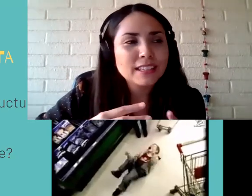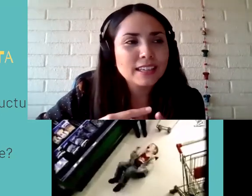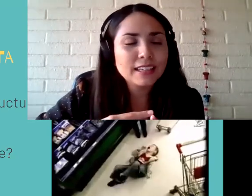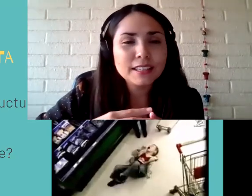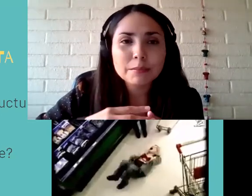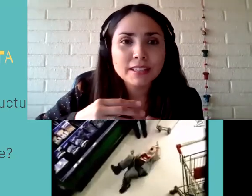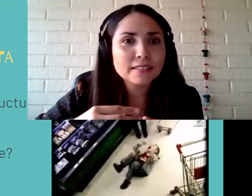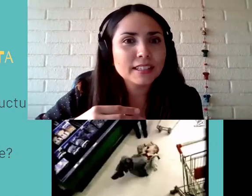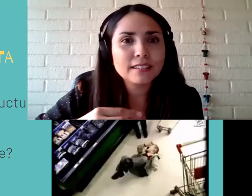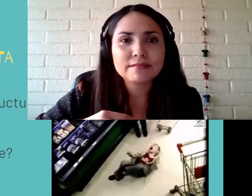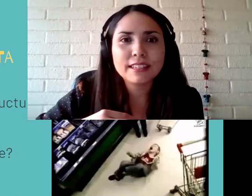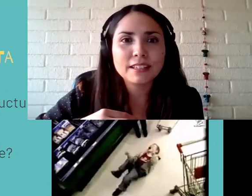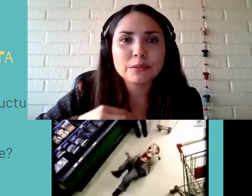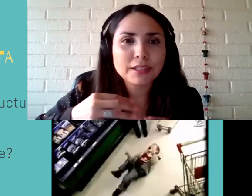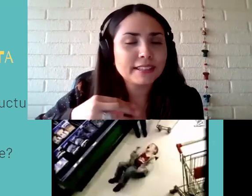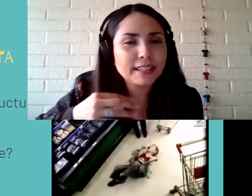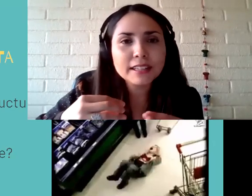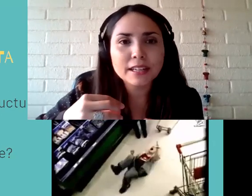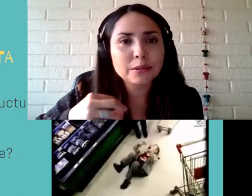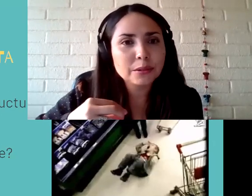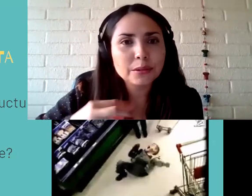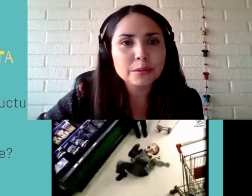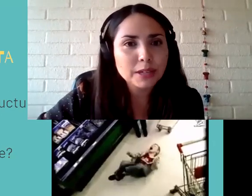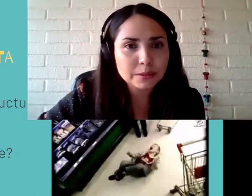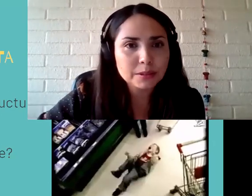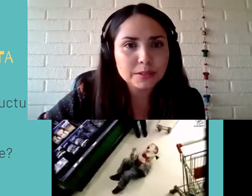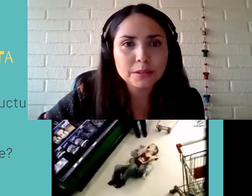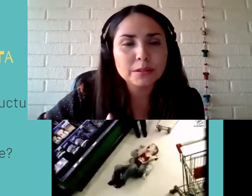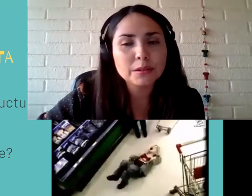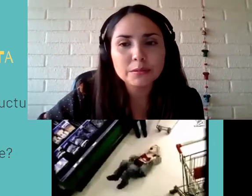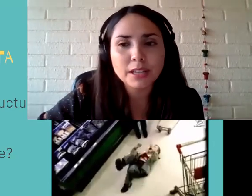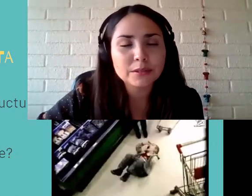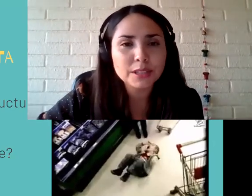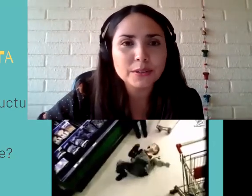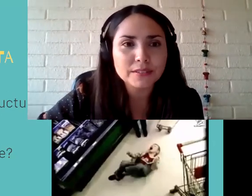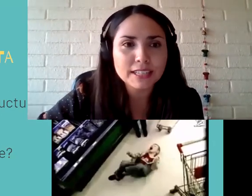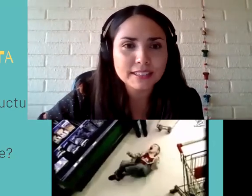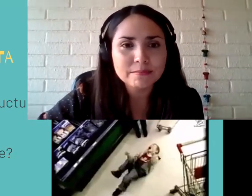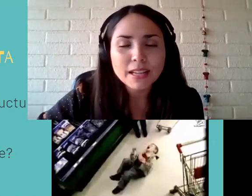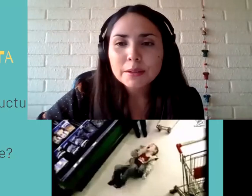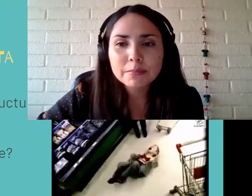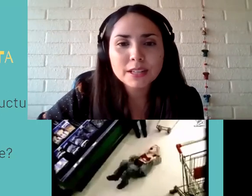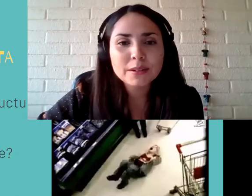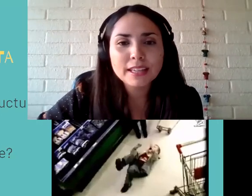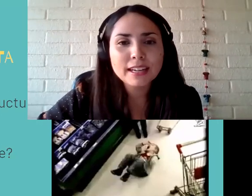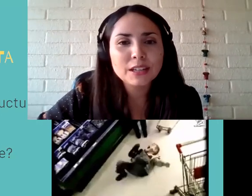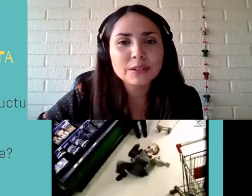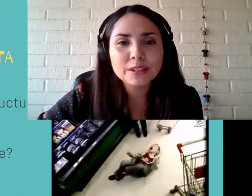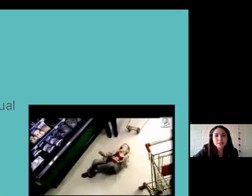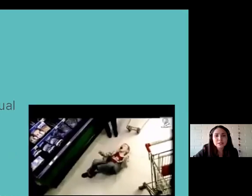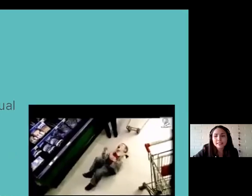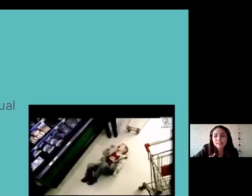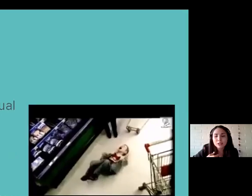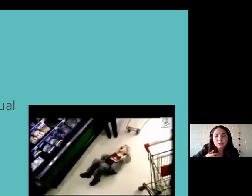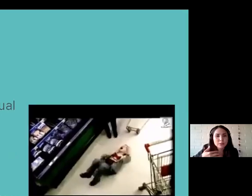niños, independiente que tengan o no una condición o un diagnóstico de base, pero es